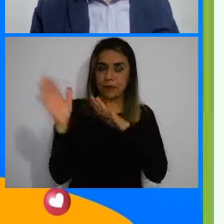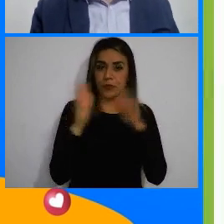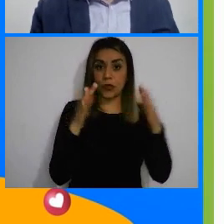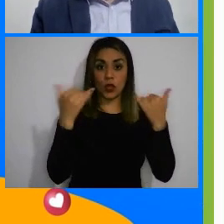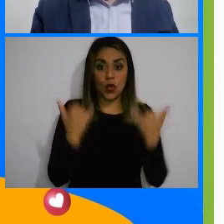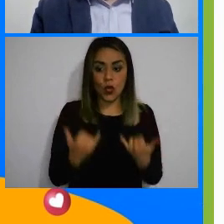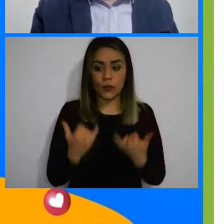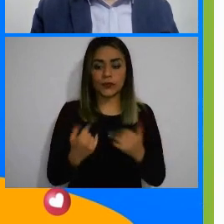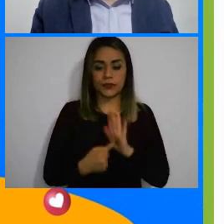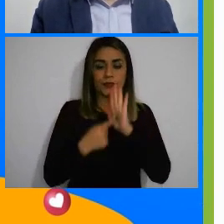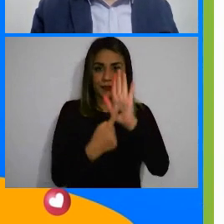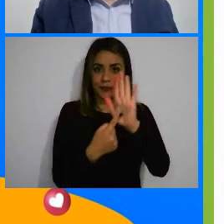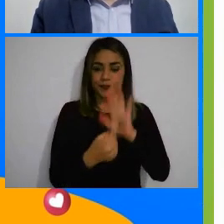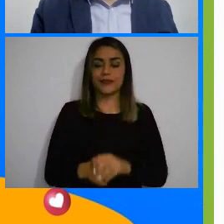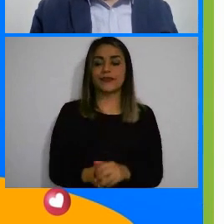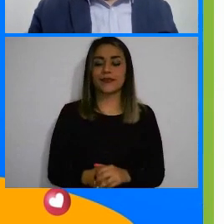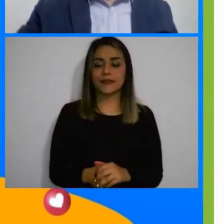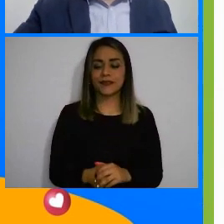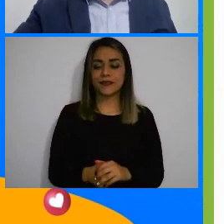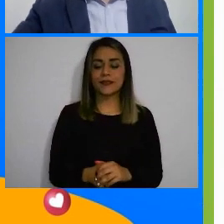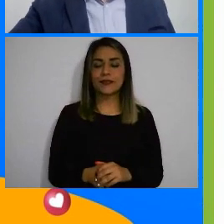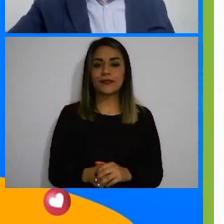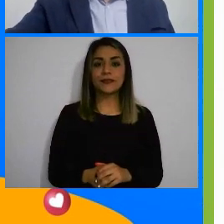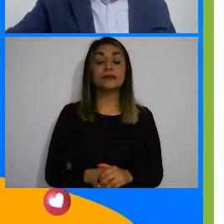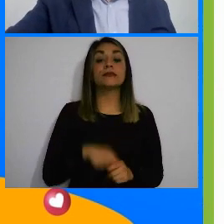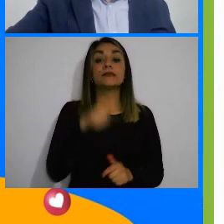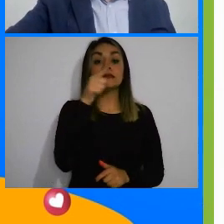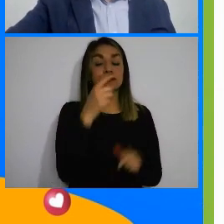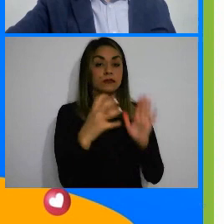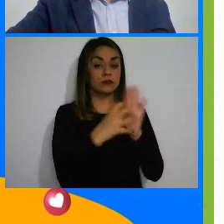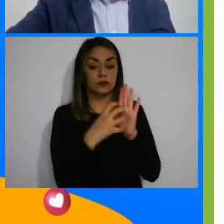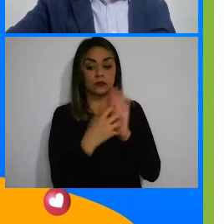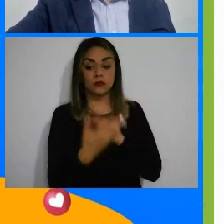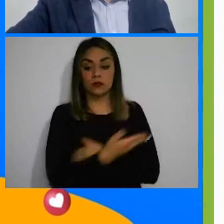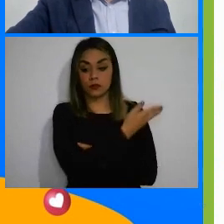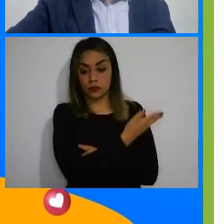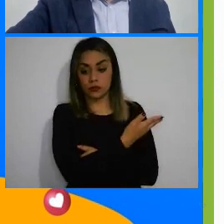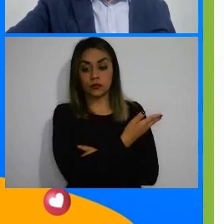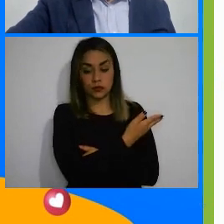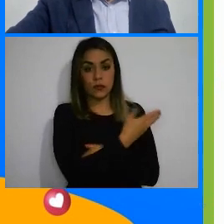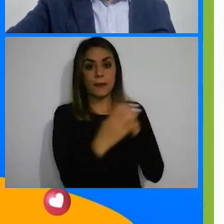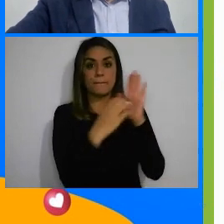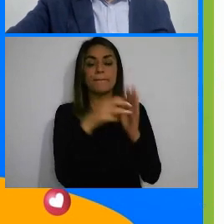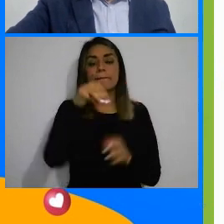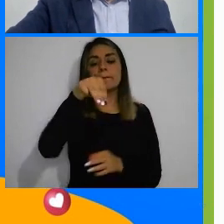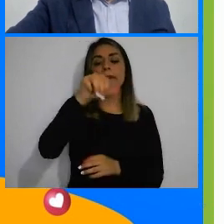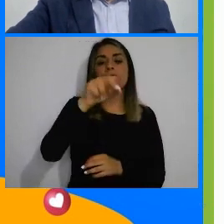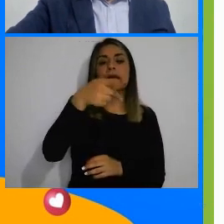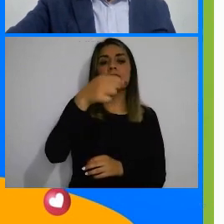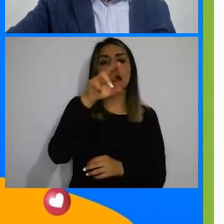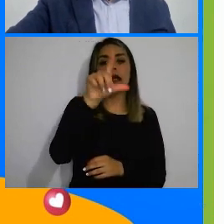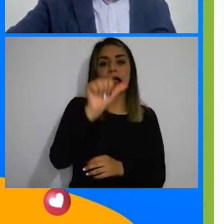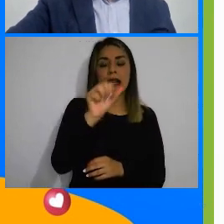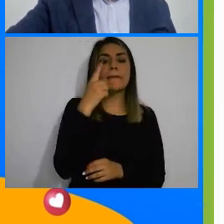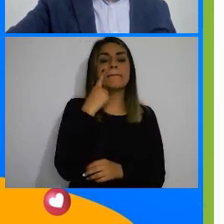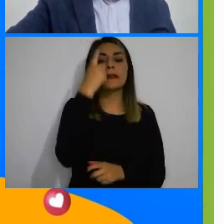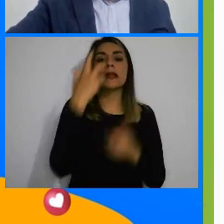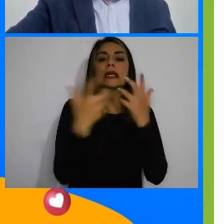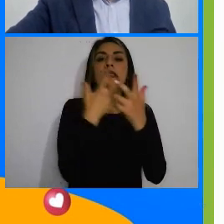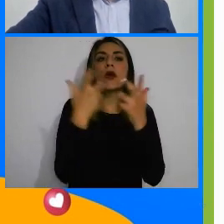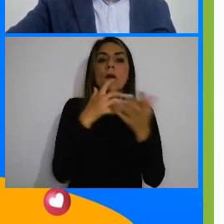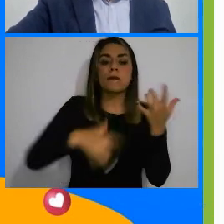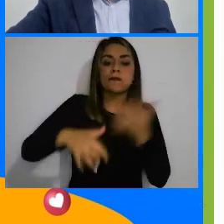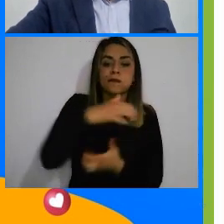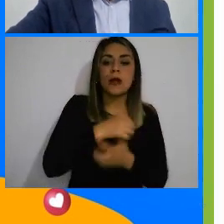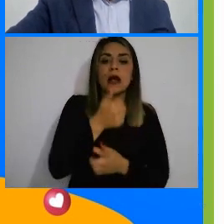Vamos a poner imágenes. Miren, entonces, esta es la imagen aquí puse el manglar porque ese es el primer ecosistema que se encuentra entre lo